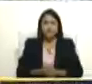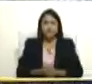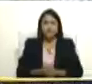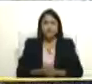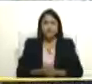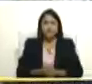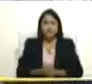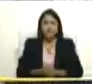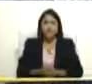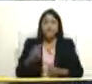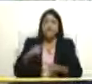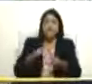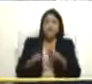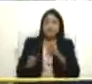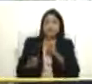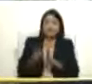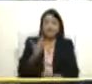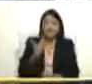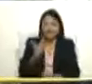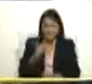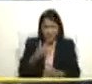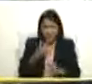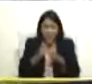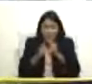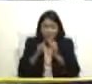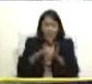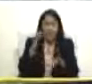Chile me escribió por el WhatsApp.